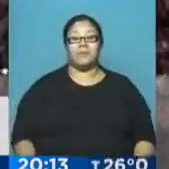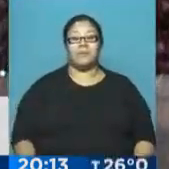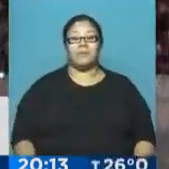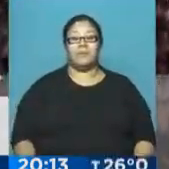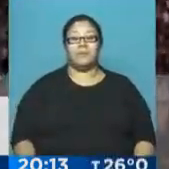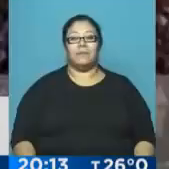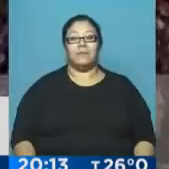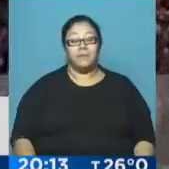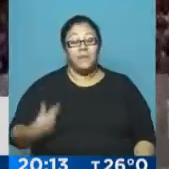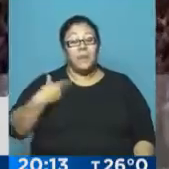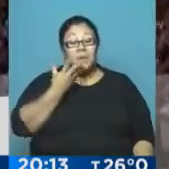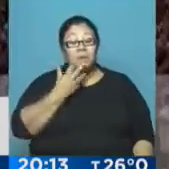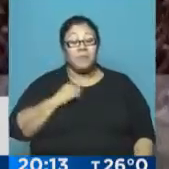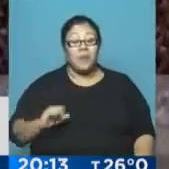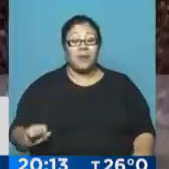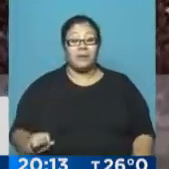Me hubiera encantado.